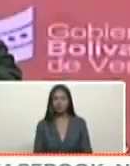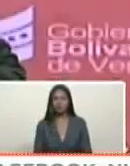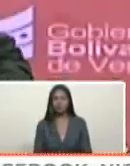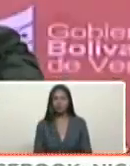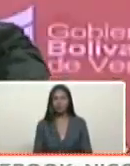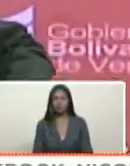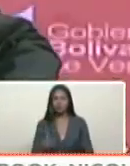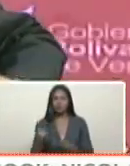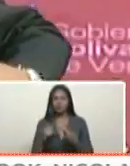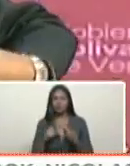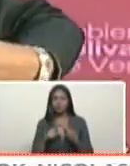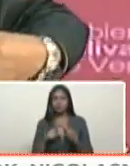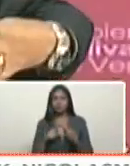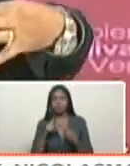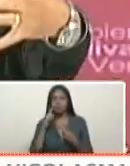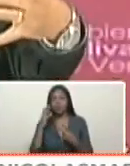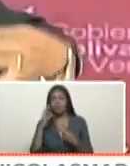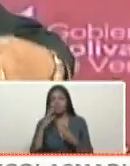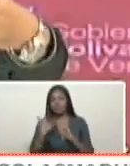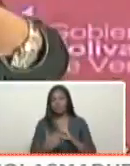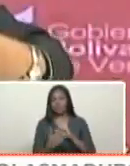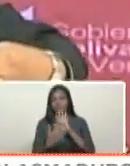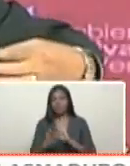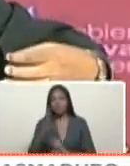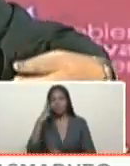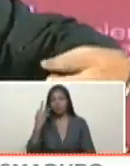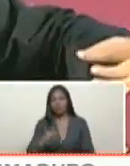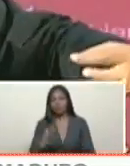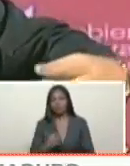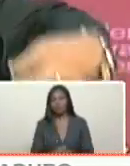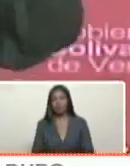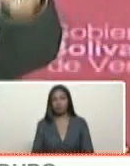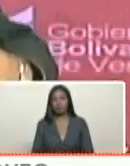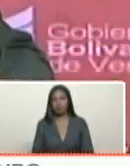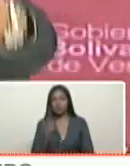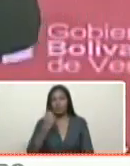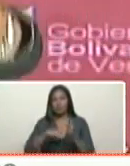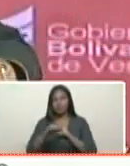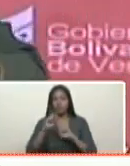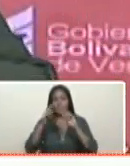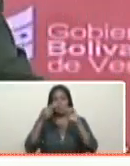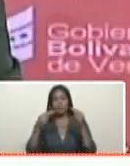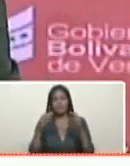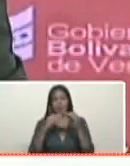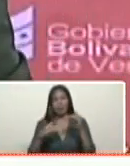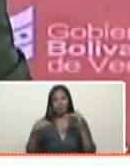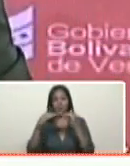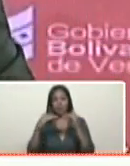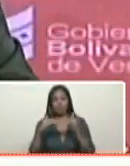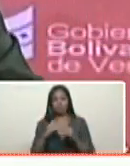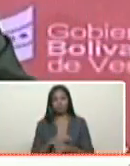Segundo frente, el frente de la verdad. El frente de la defensa de la paz y la estabilidad.